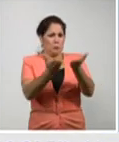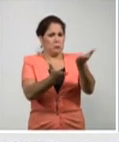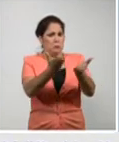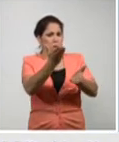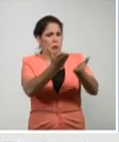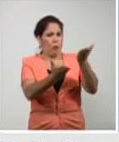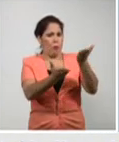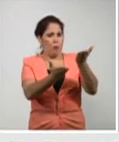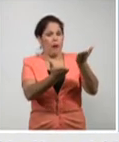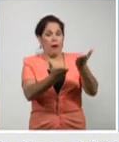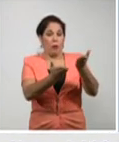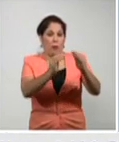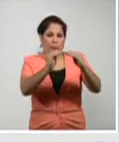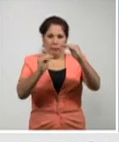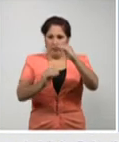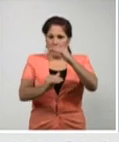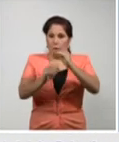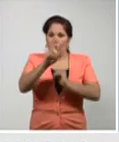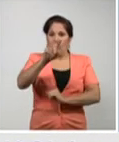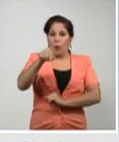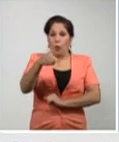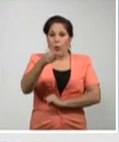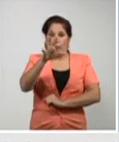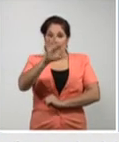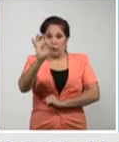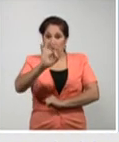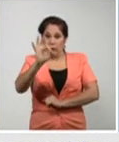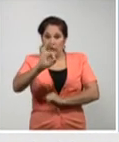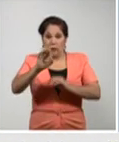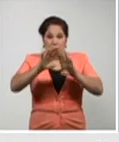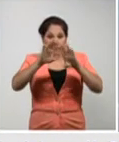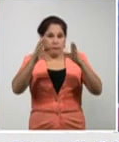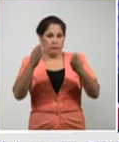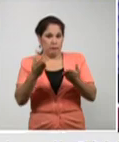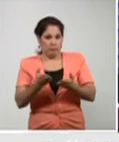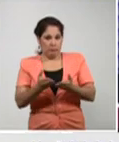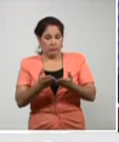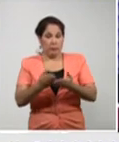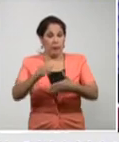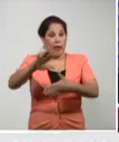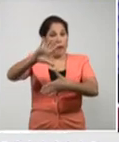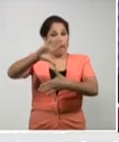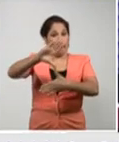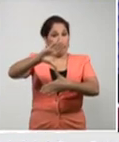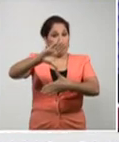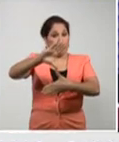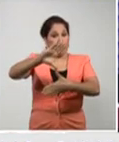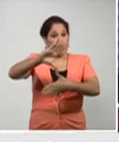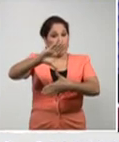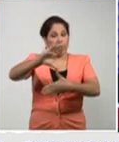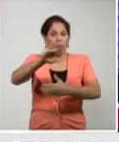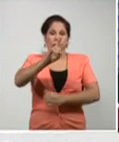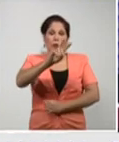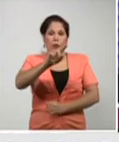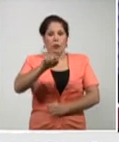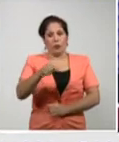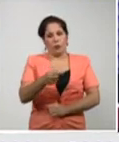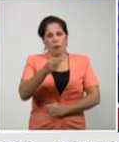de 2,14%, y la letalidad en la región de las Américas, que es de